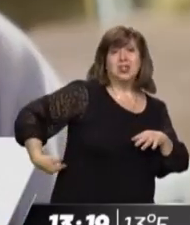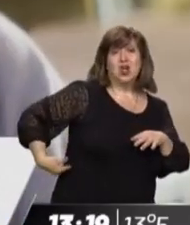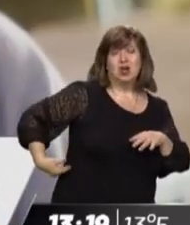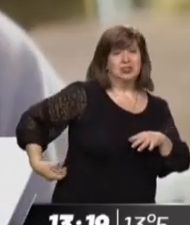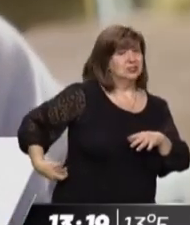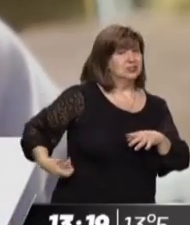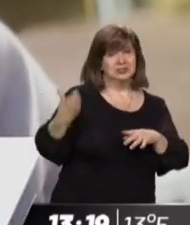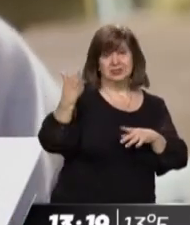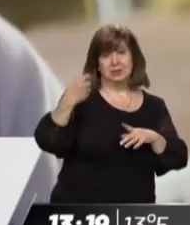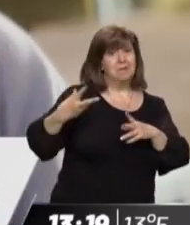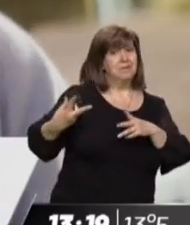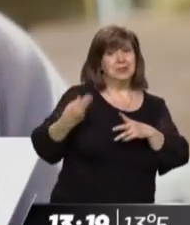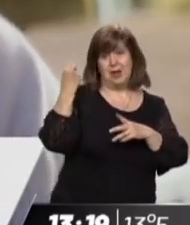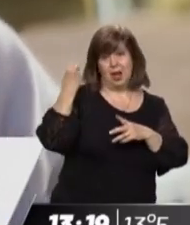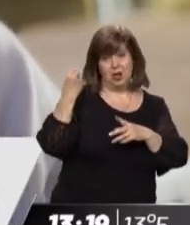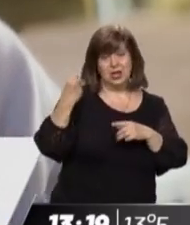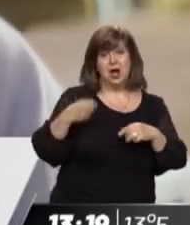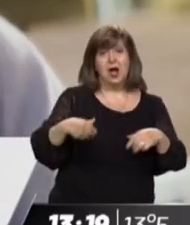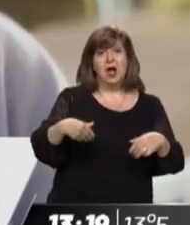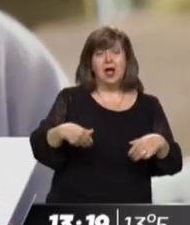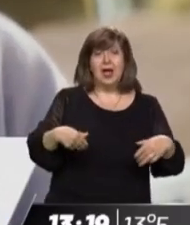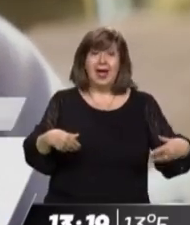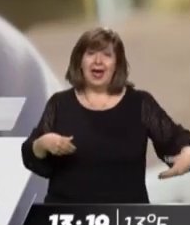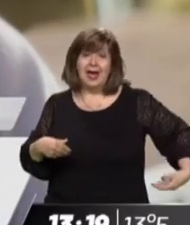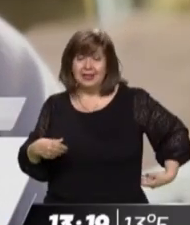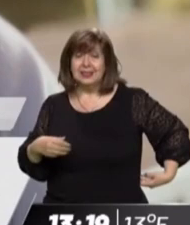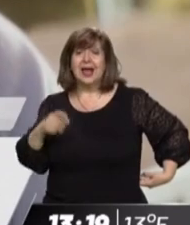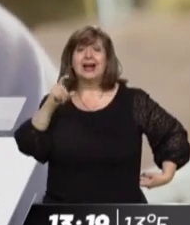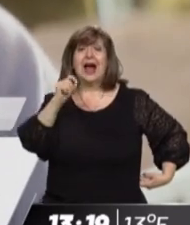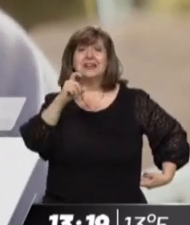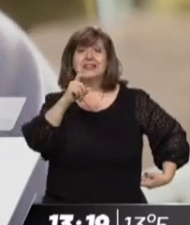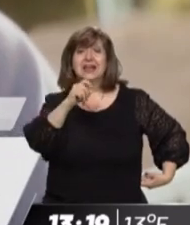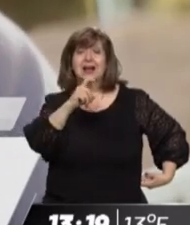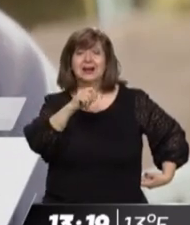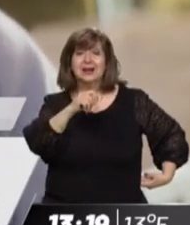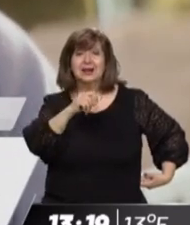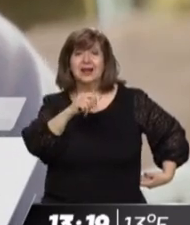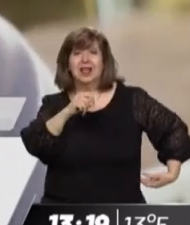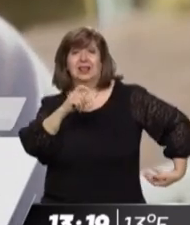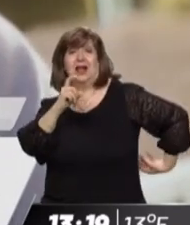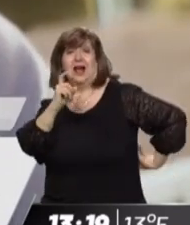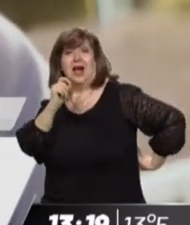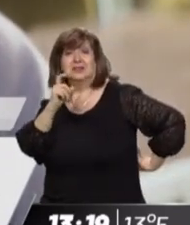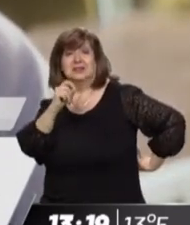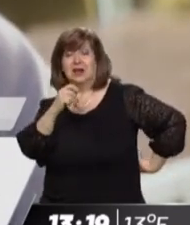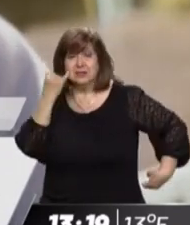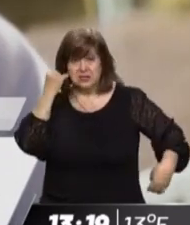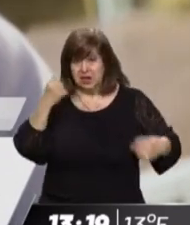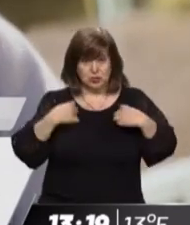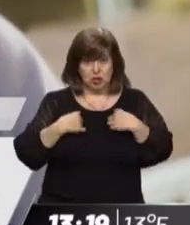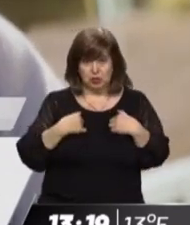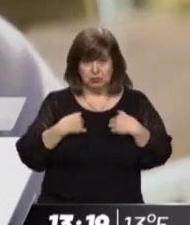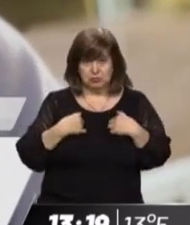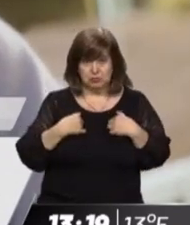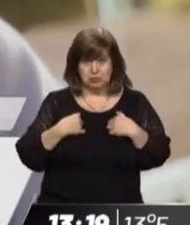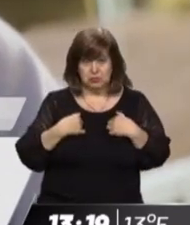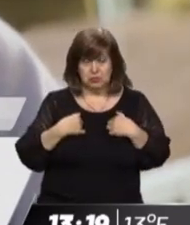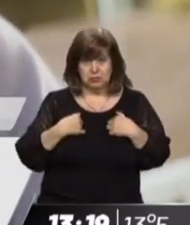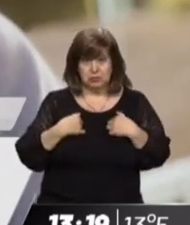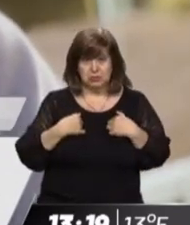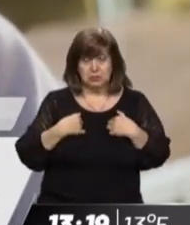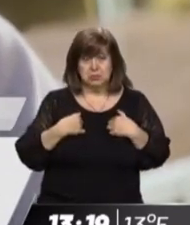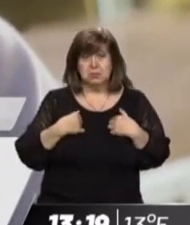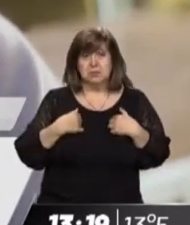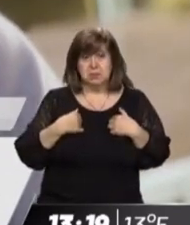cáncer en el estómago y bueno, el otro riñón tiene un quiste cancerígeno. Pero eso es lo de menos, porque hoy con todos esos